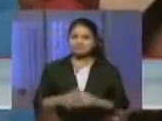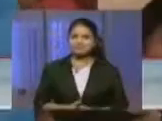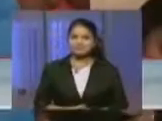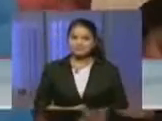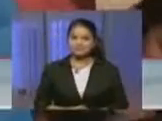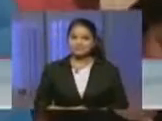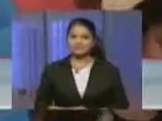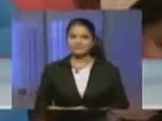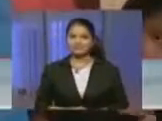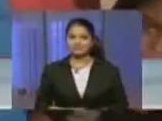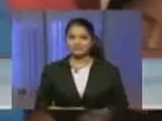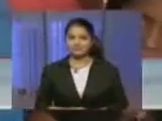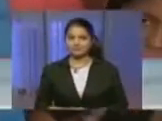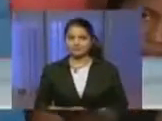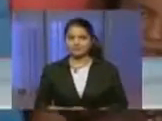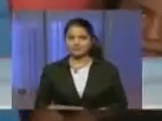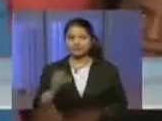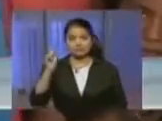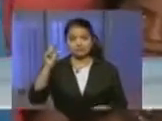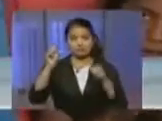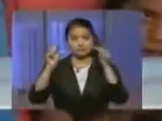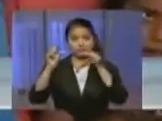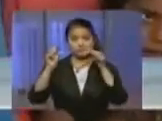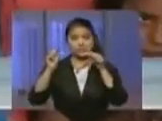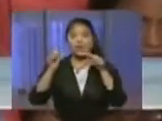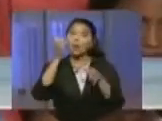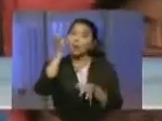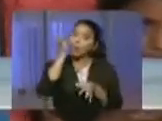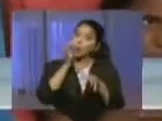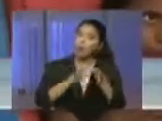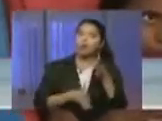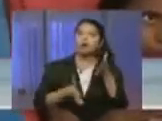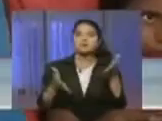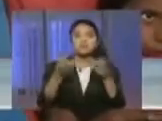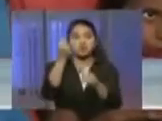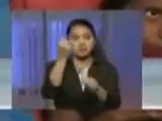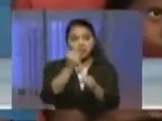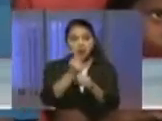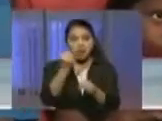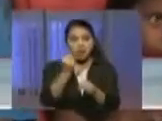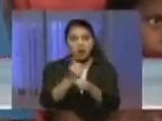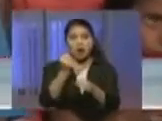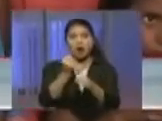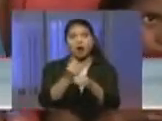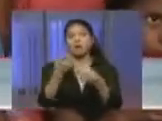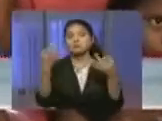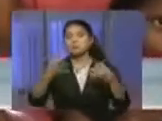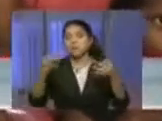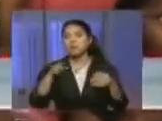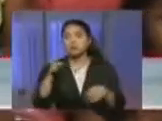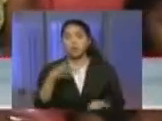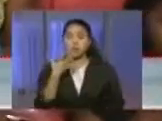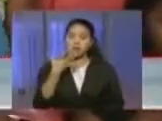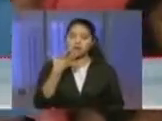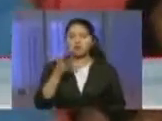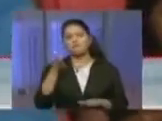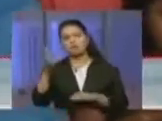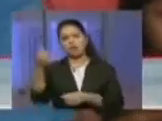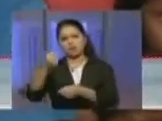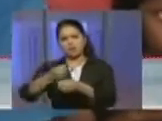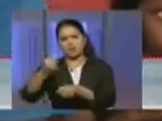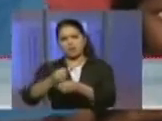también all para buena suerte para su trabajo para cada vez cu va para su trabajo para